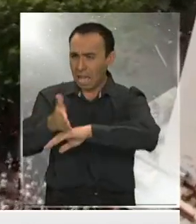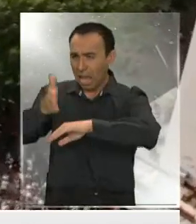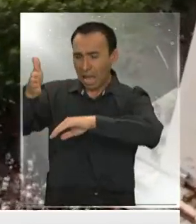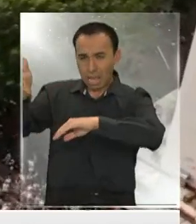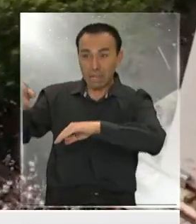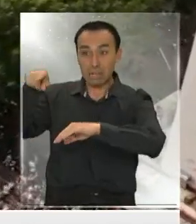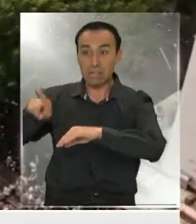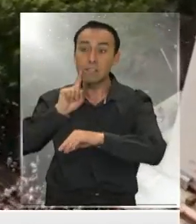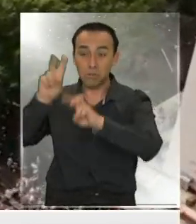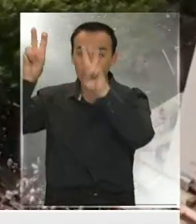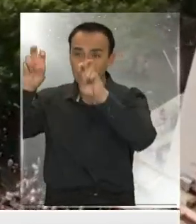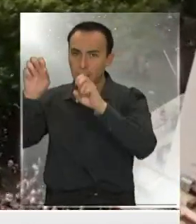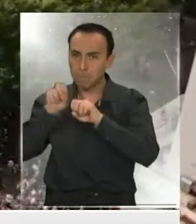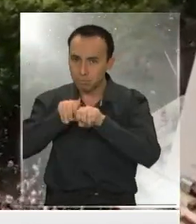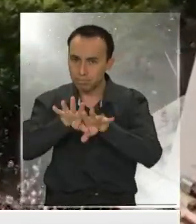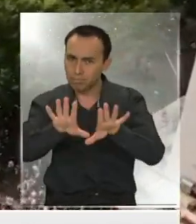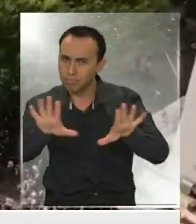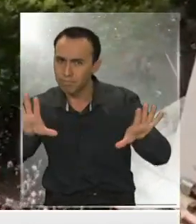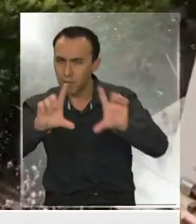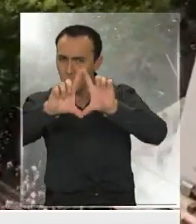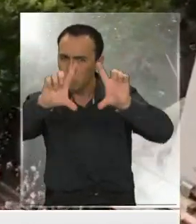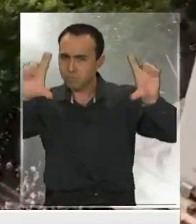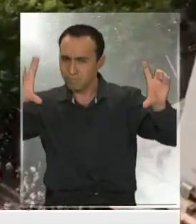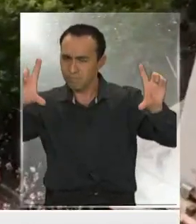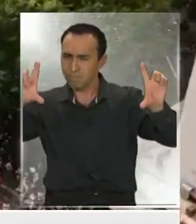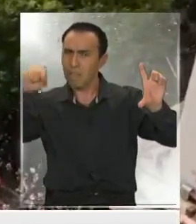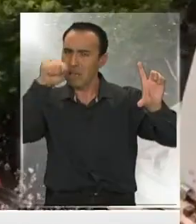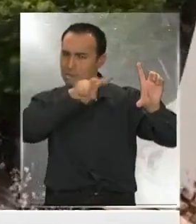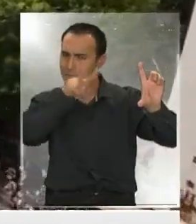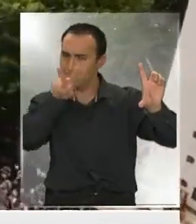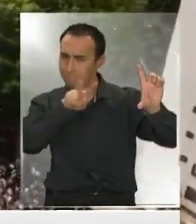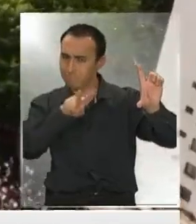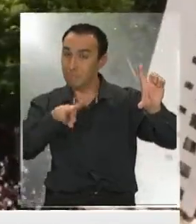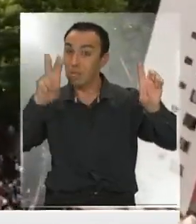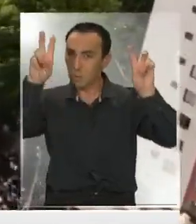plantea un tema, pero se abre mucho más allá los empresarios, y que con la Sole lo vamos a recuperar en un momento más.